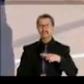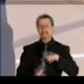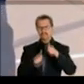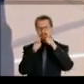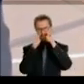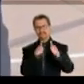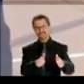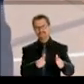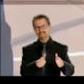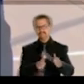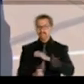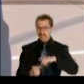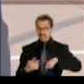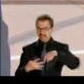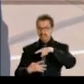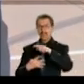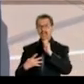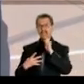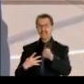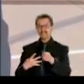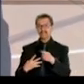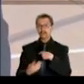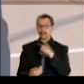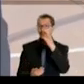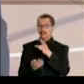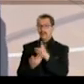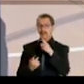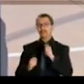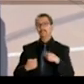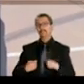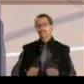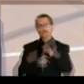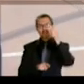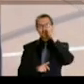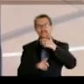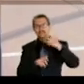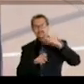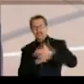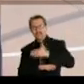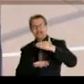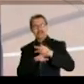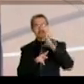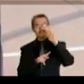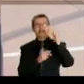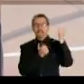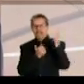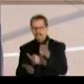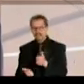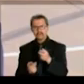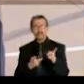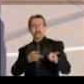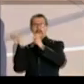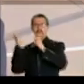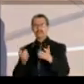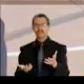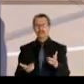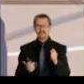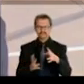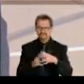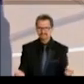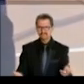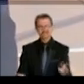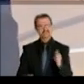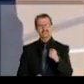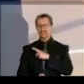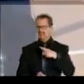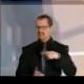que vive en el norte tengo familiares en eeuu que han sido extorsionados entonces hay que terminar con eso contundentemente me